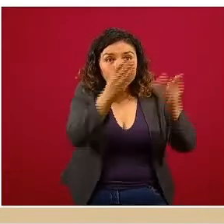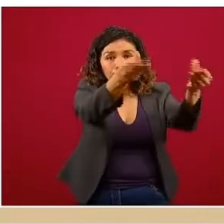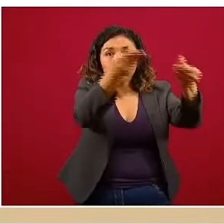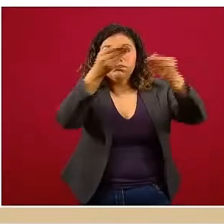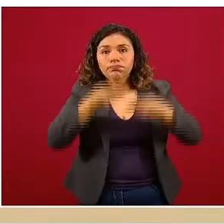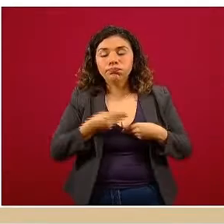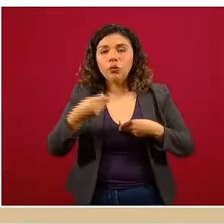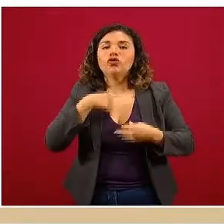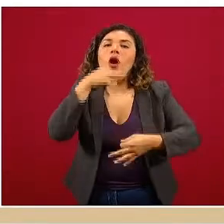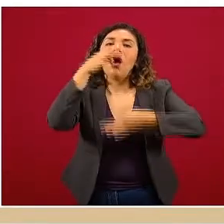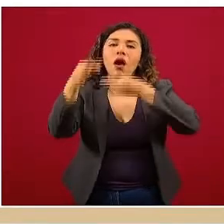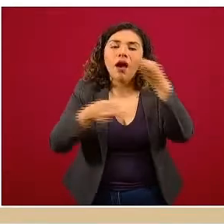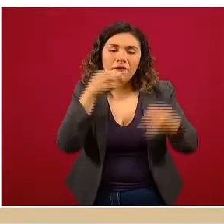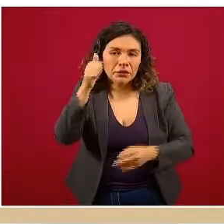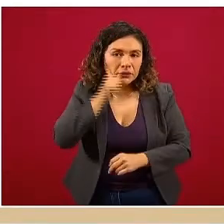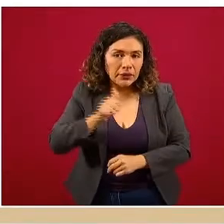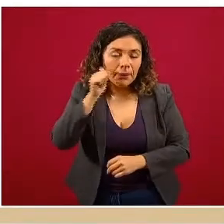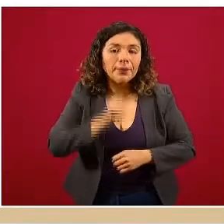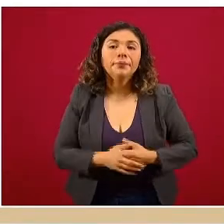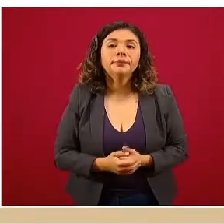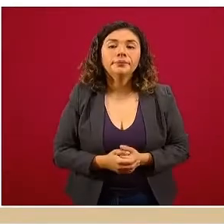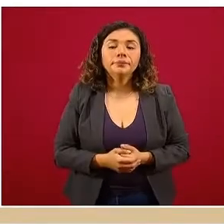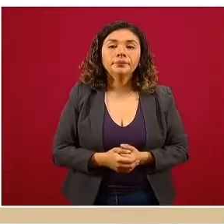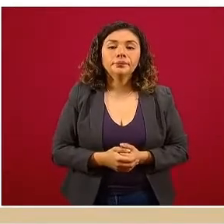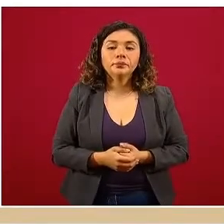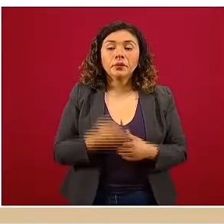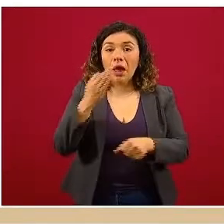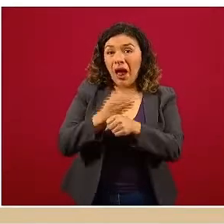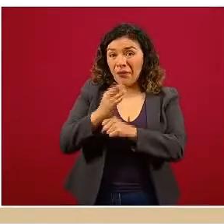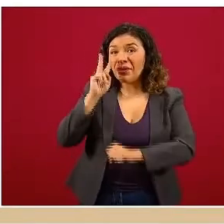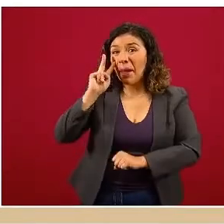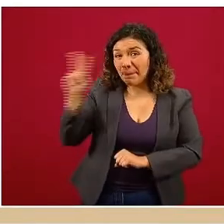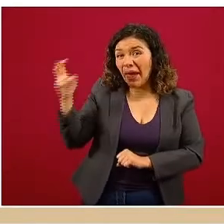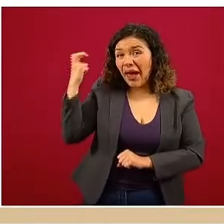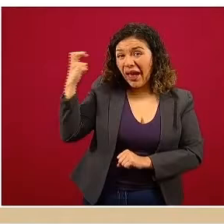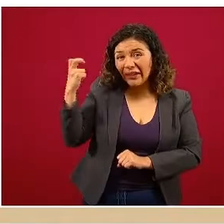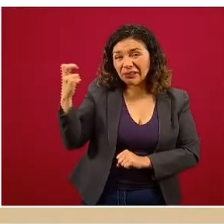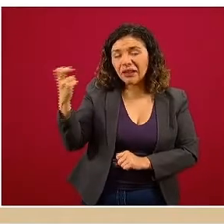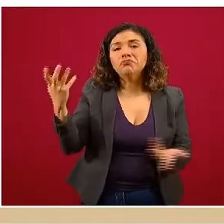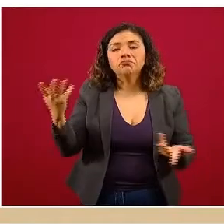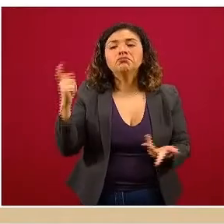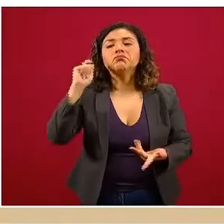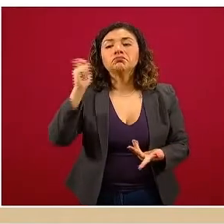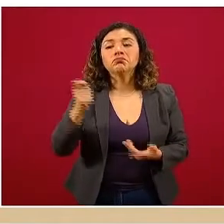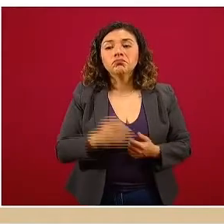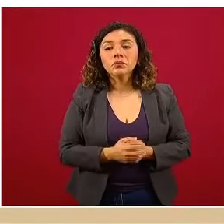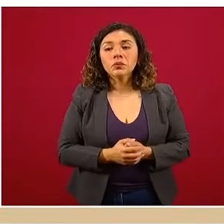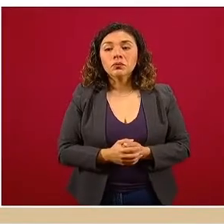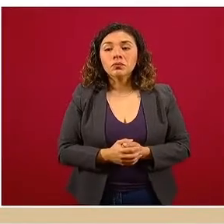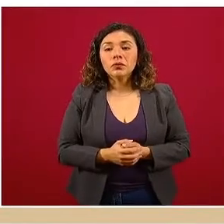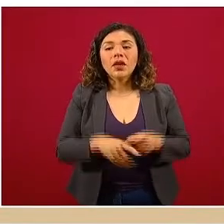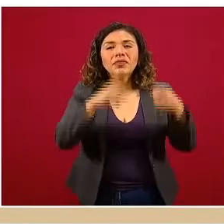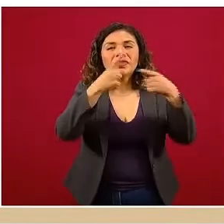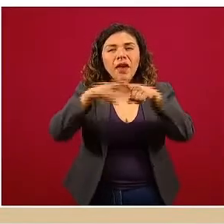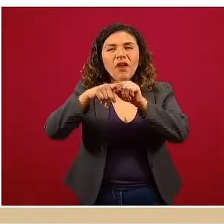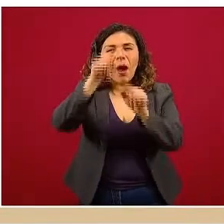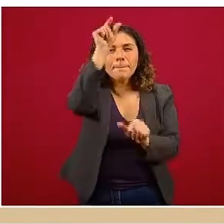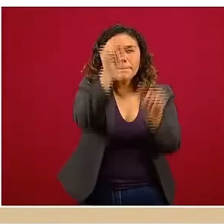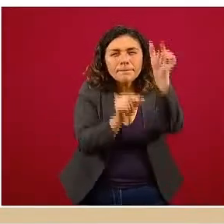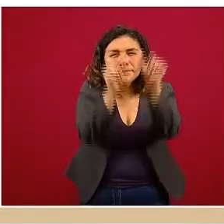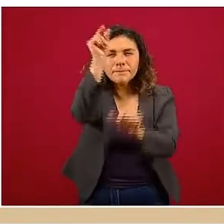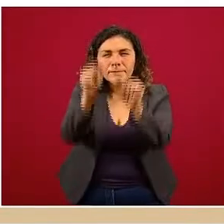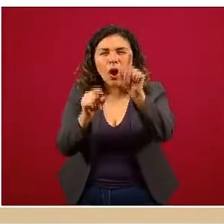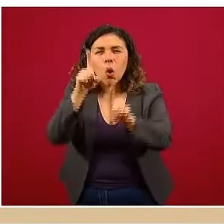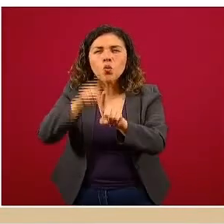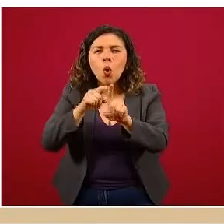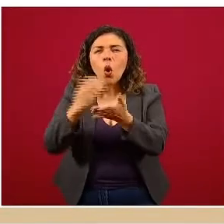se realizan las pruebas diagnósticas. Lo que vemos en la diapositiva es en las distintas columnas,